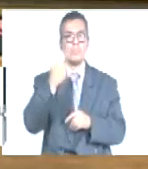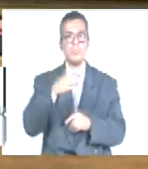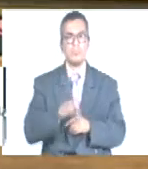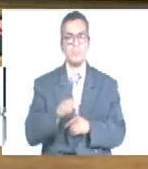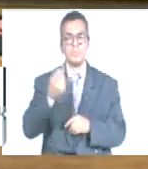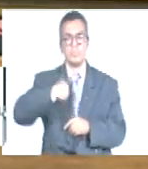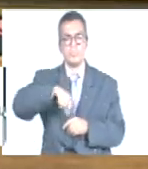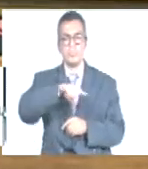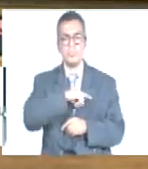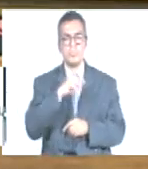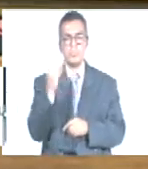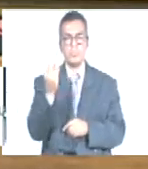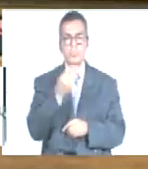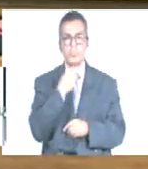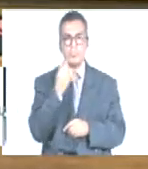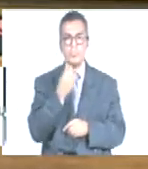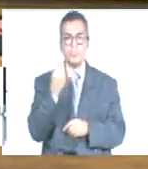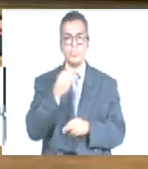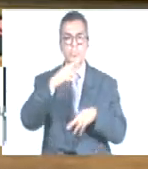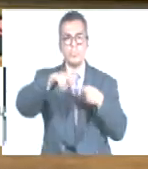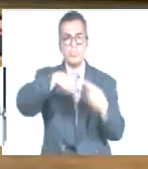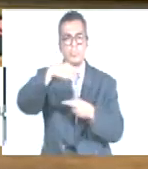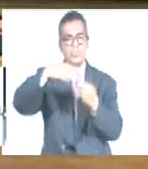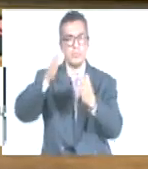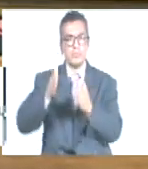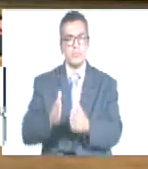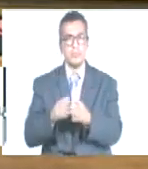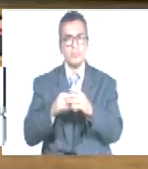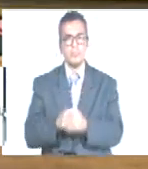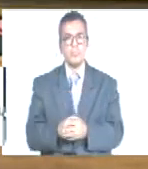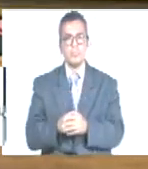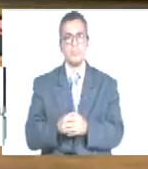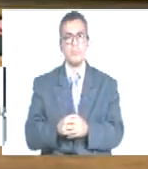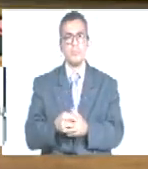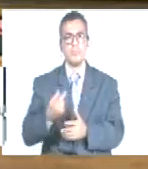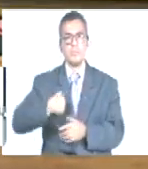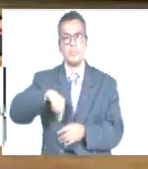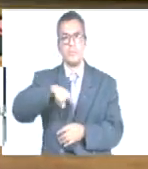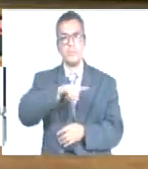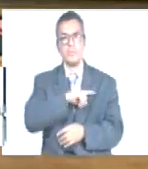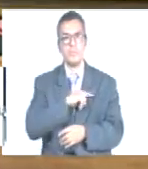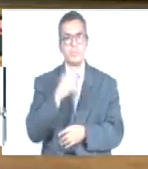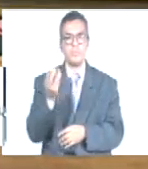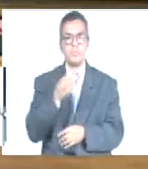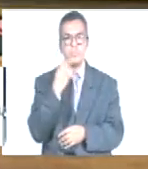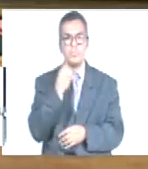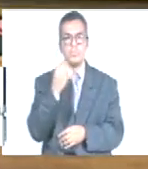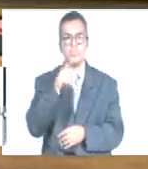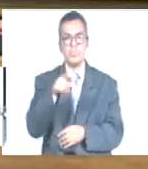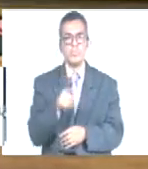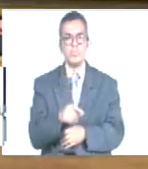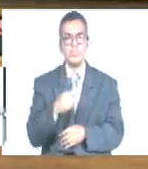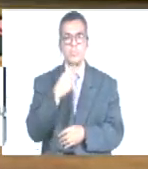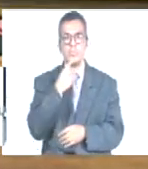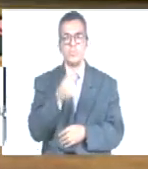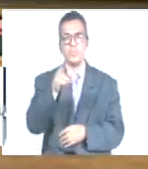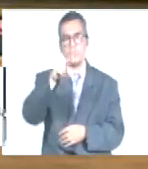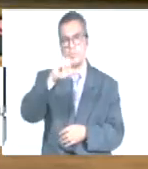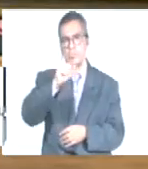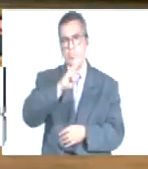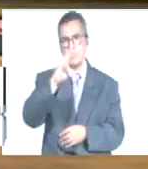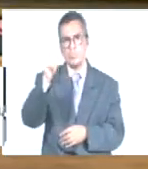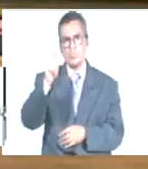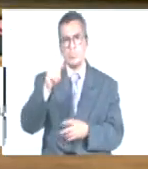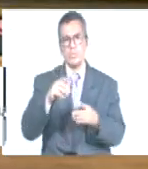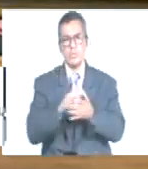de nuestro joven mártir, de nuestro joven revolucionario, de nuestro muchacho de incandescente verbo, Robert Serra,